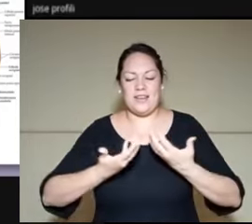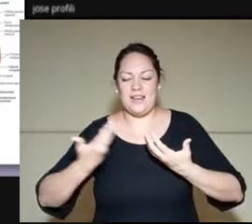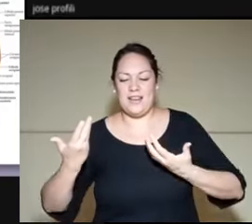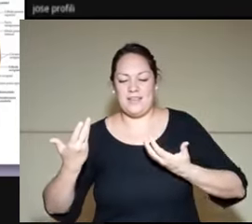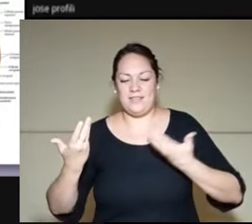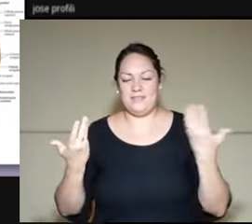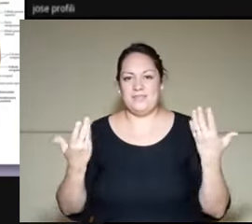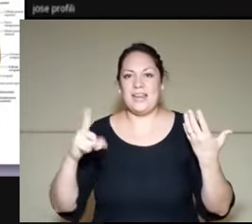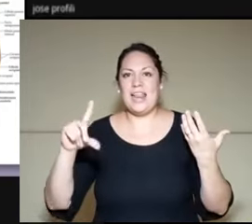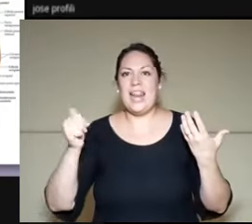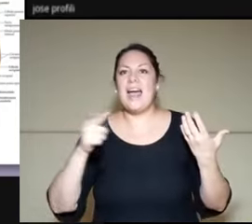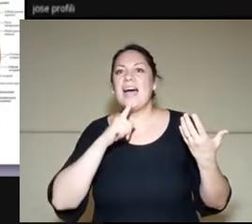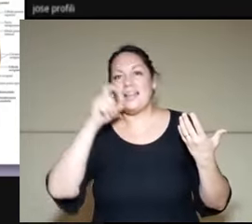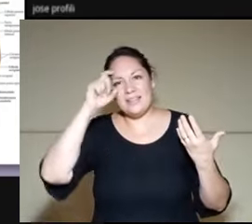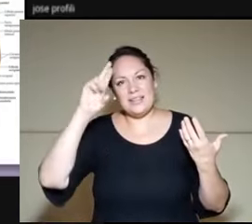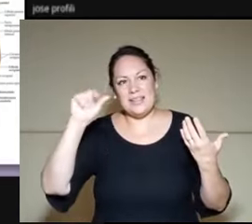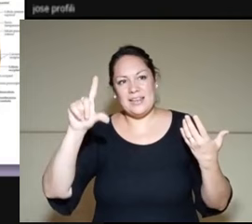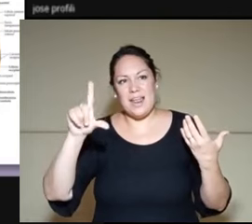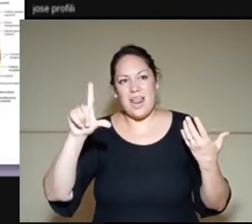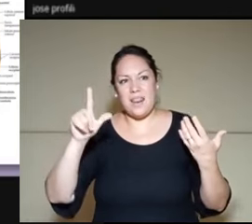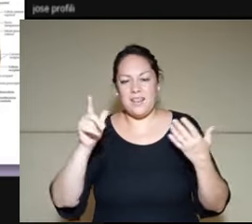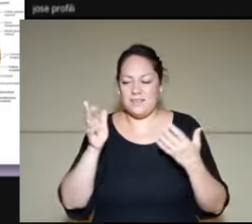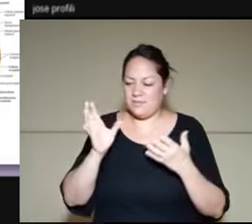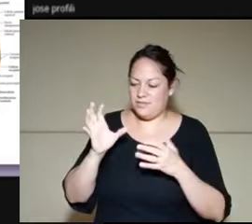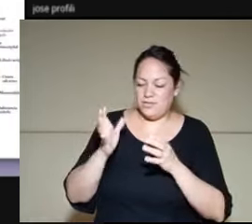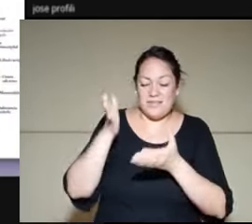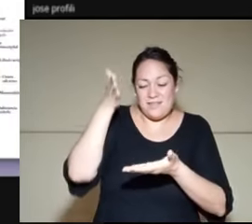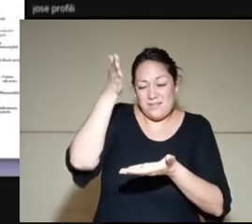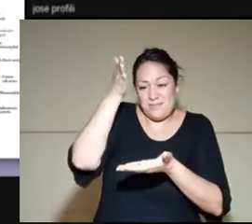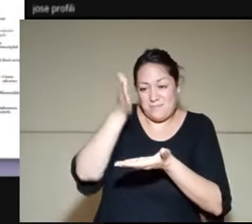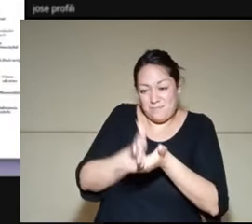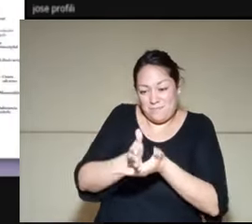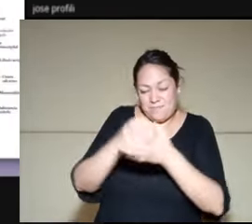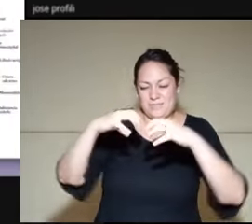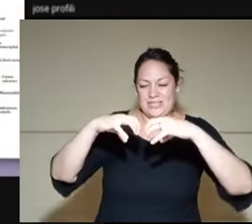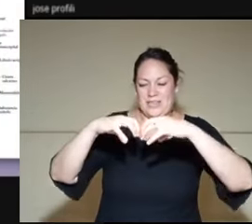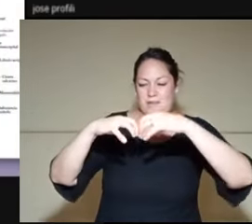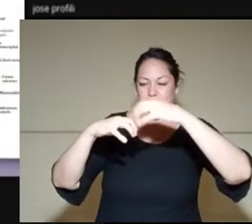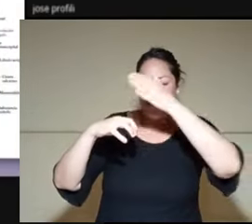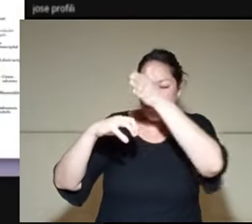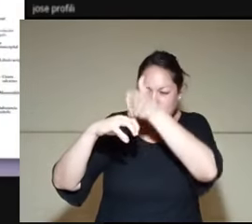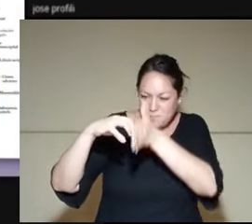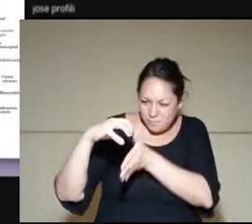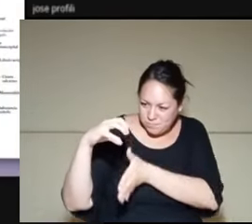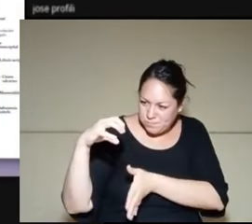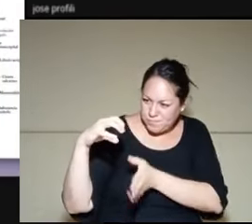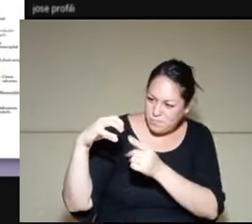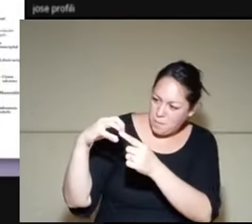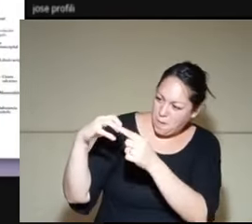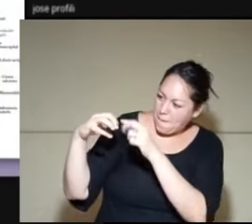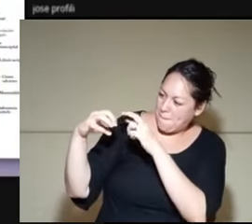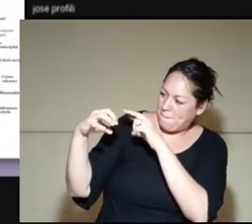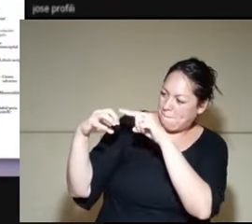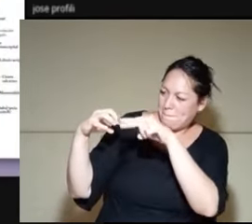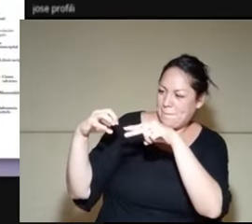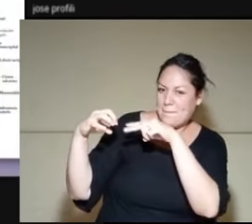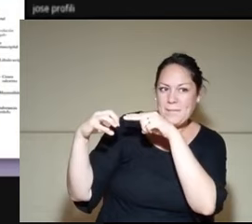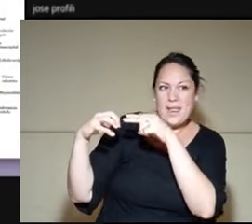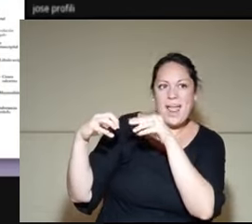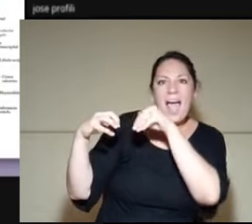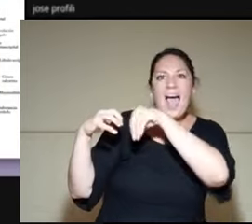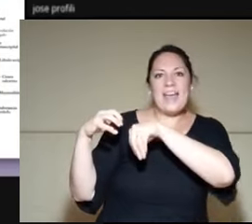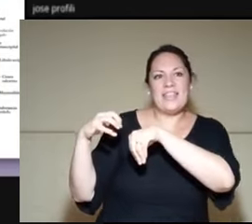e izquierdo, y me quedó expuesta la parte de adentro, o sea, lo corté por la mitad. ¿Sí? Lo corté por